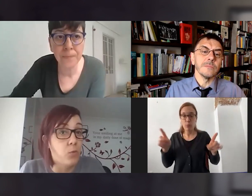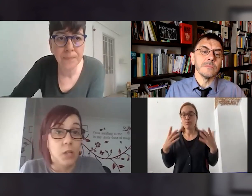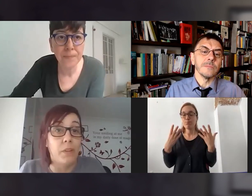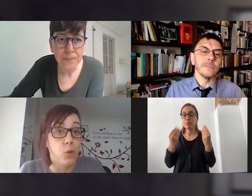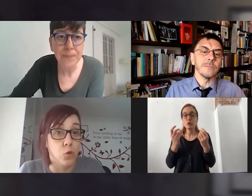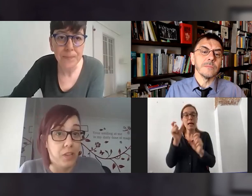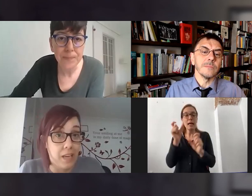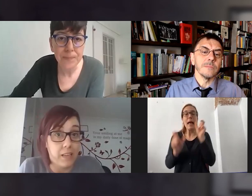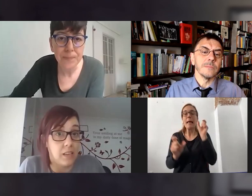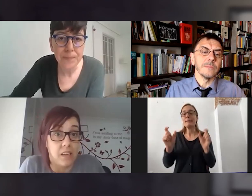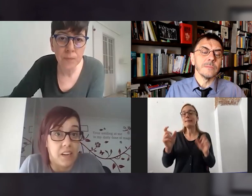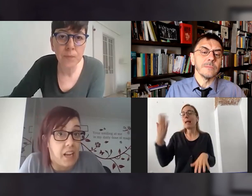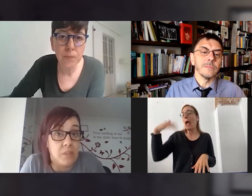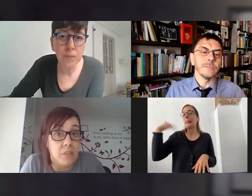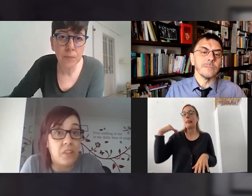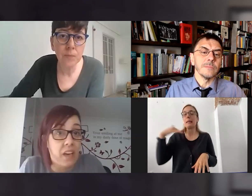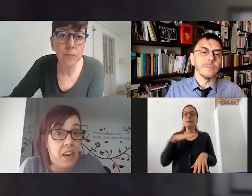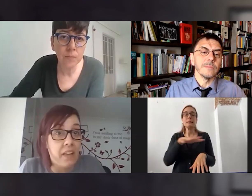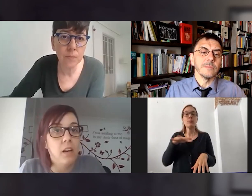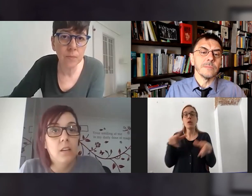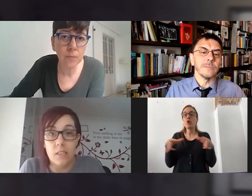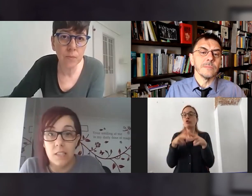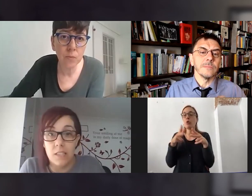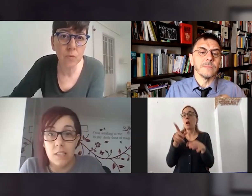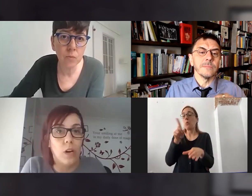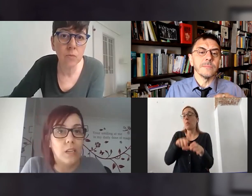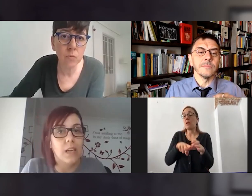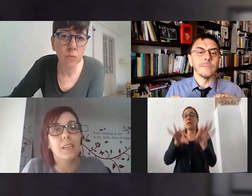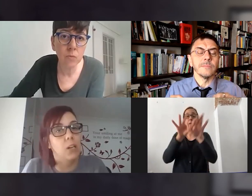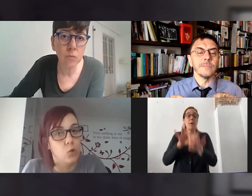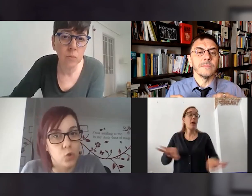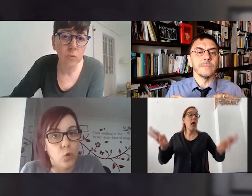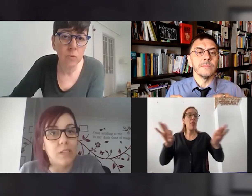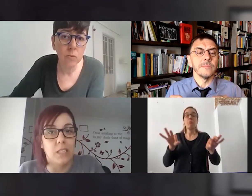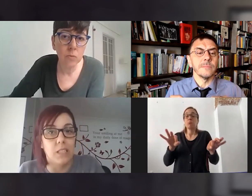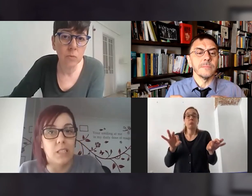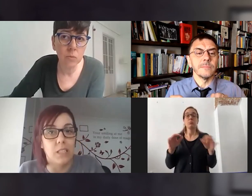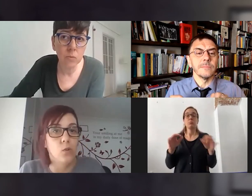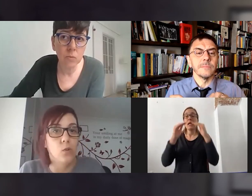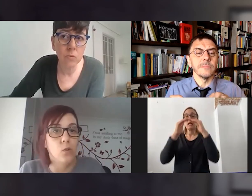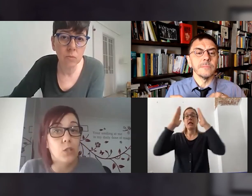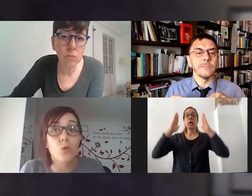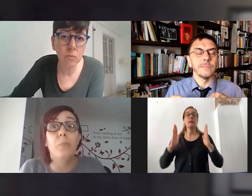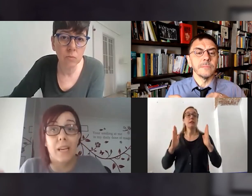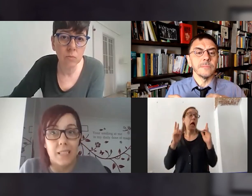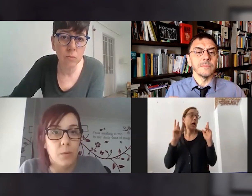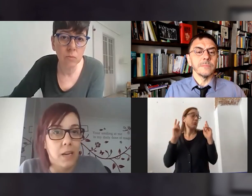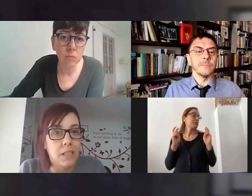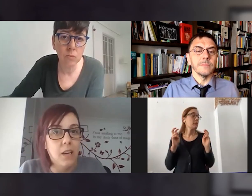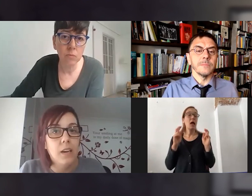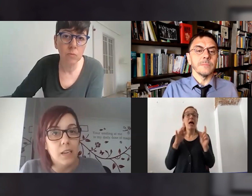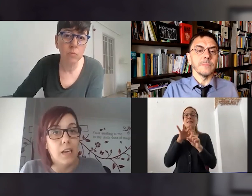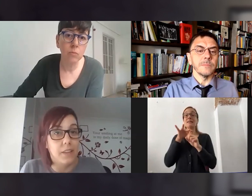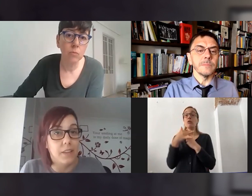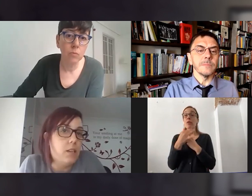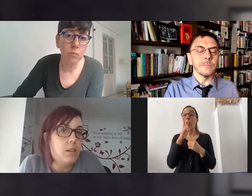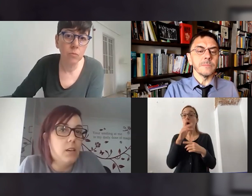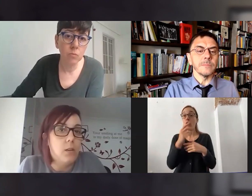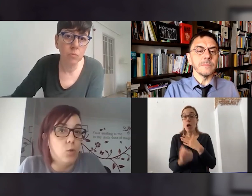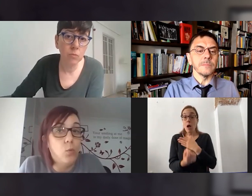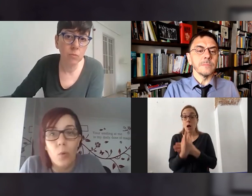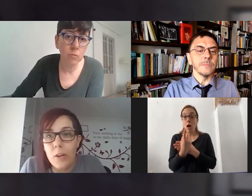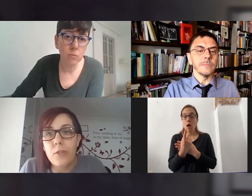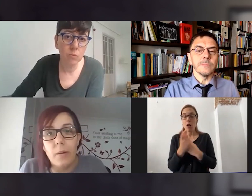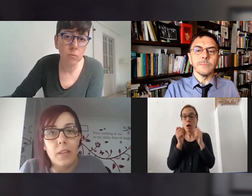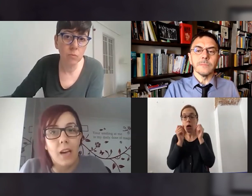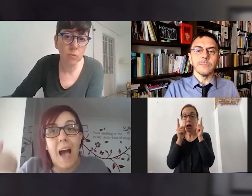participaba en ningún espacio social, que realmente no hacía nada, que estaba en su casa y que con toda esta situación lo que ha hecho ha sido implicarse más y hacerse,